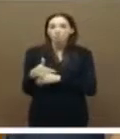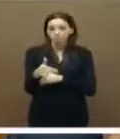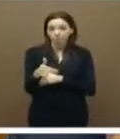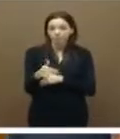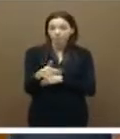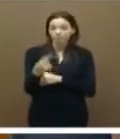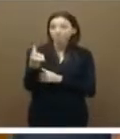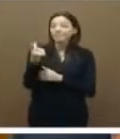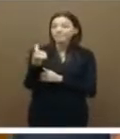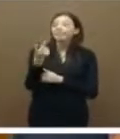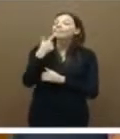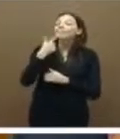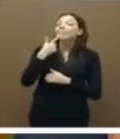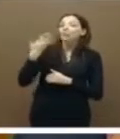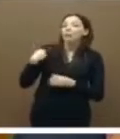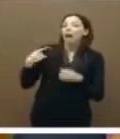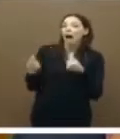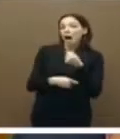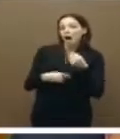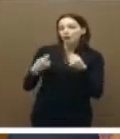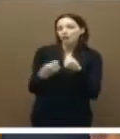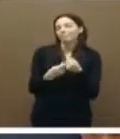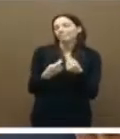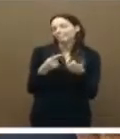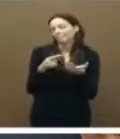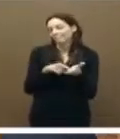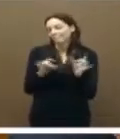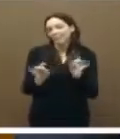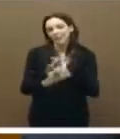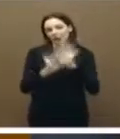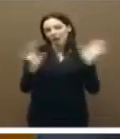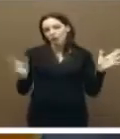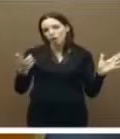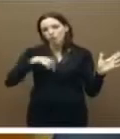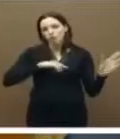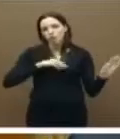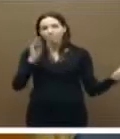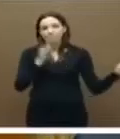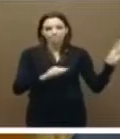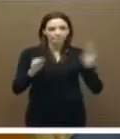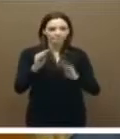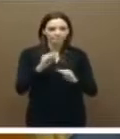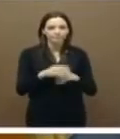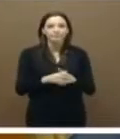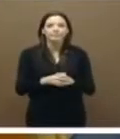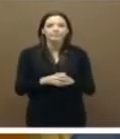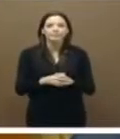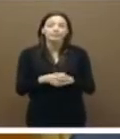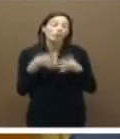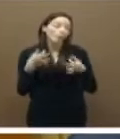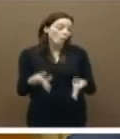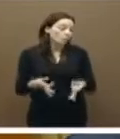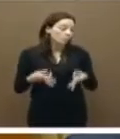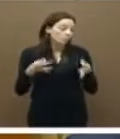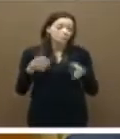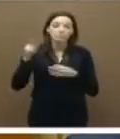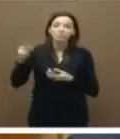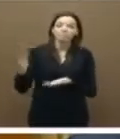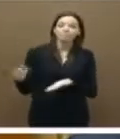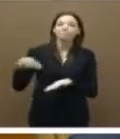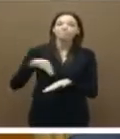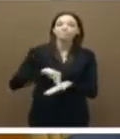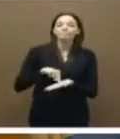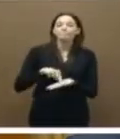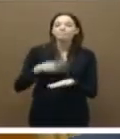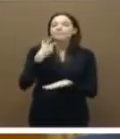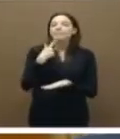agosto confirma esta tendencia que nosotros vamos a corregir. Datos. Y, como siempre, ustedes vienen aquí a